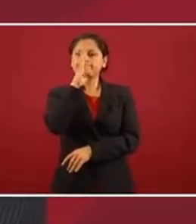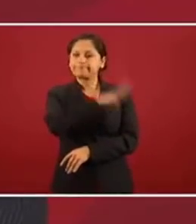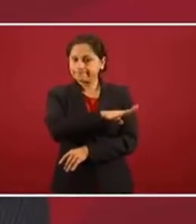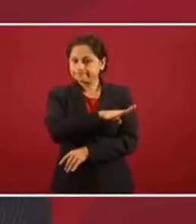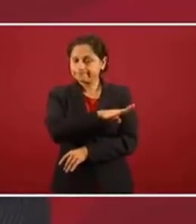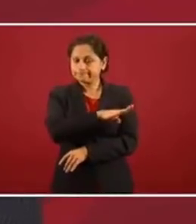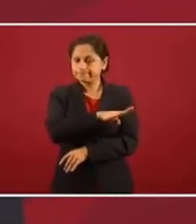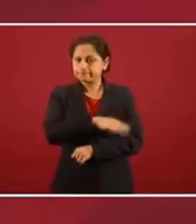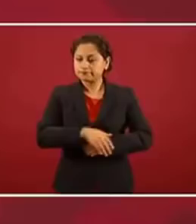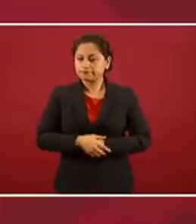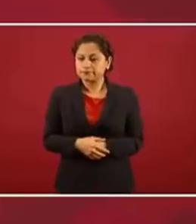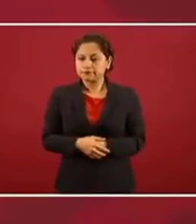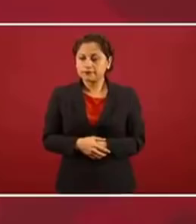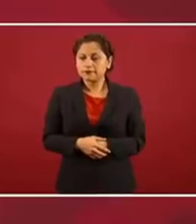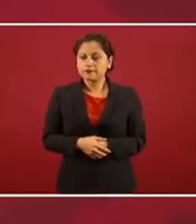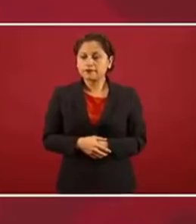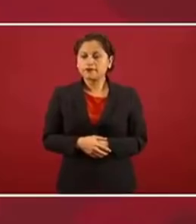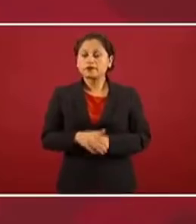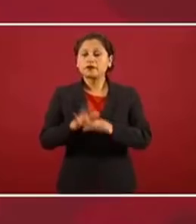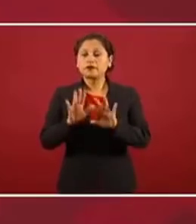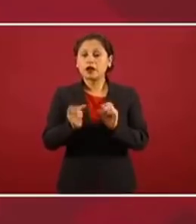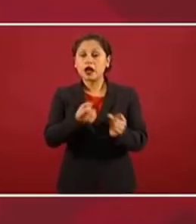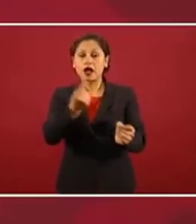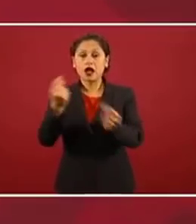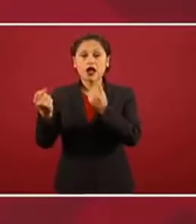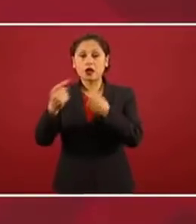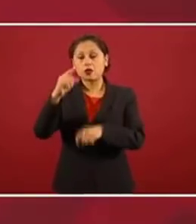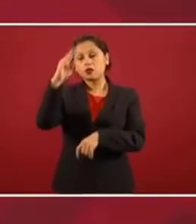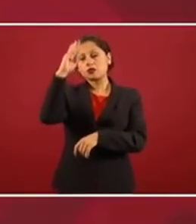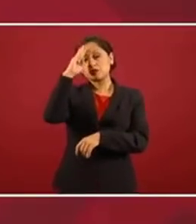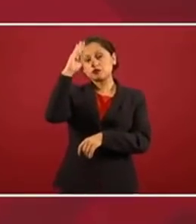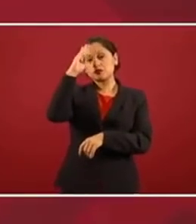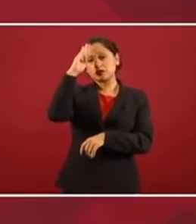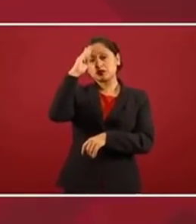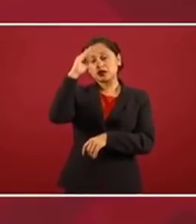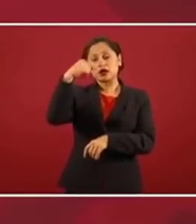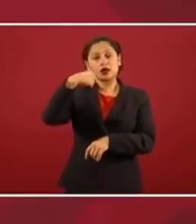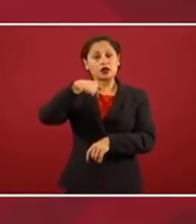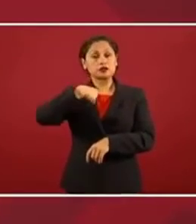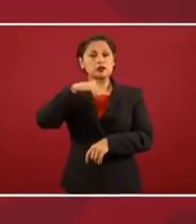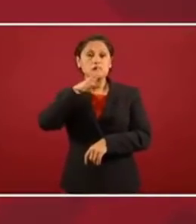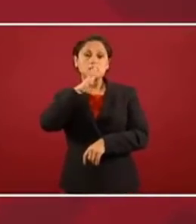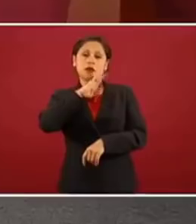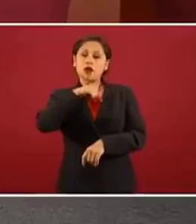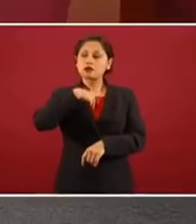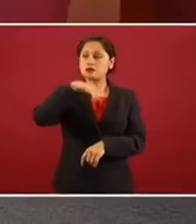Y si creen que no tengo fundamento para decirlo,